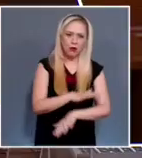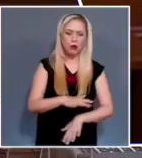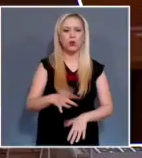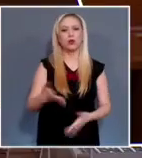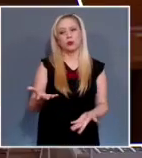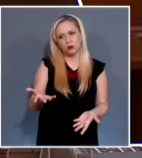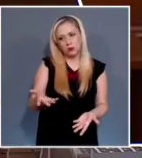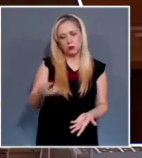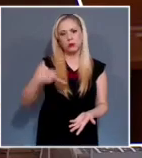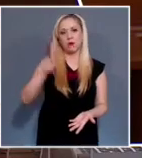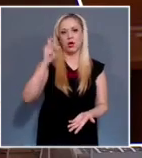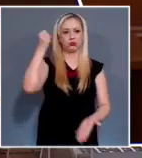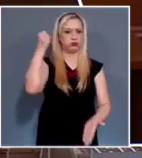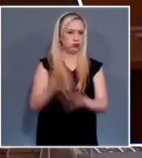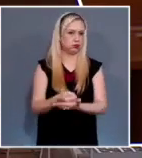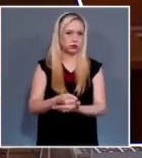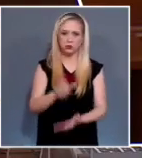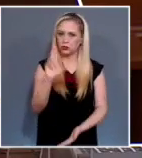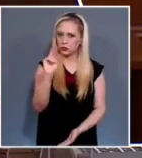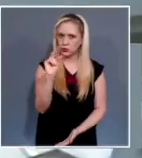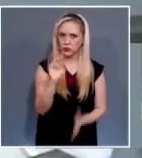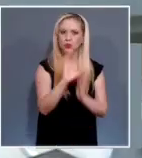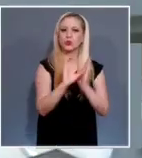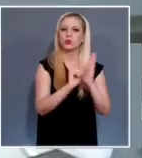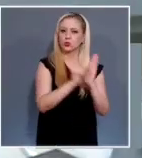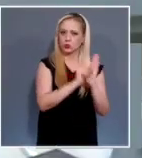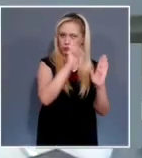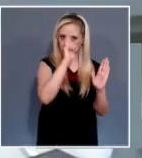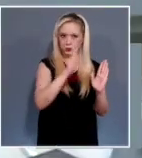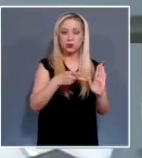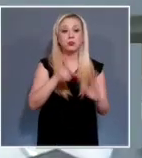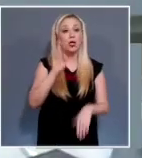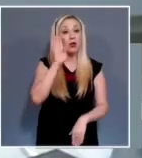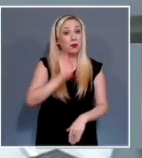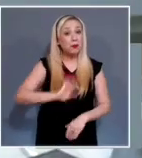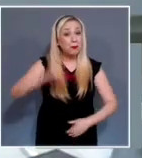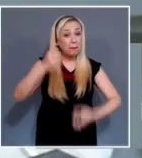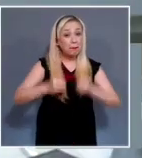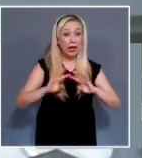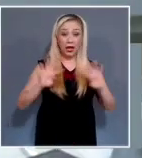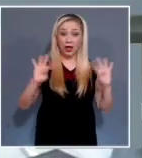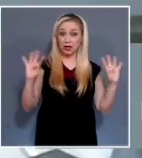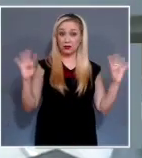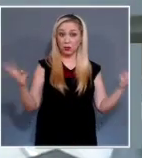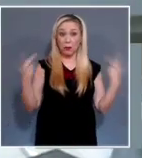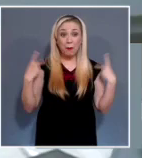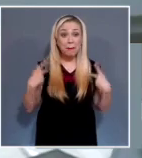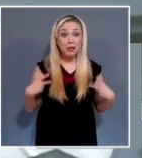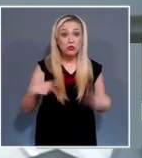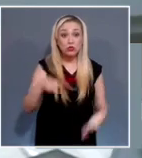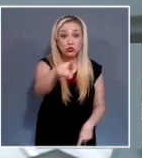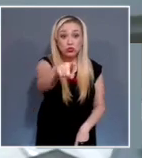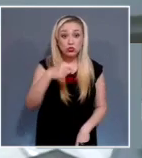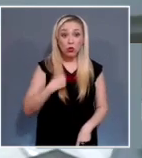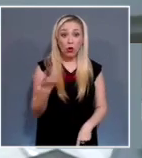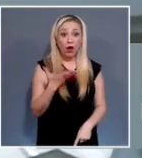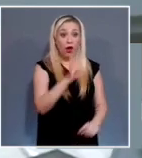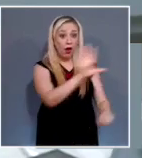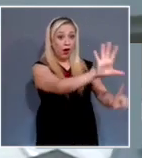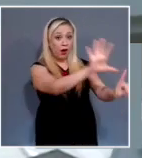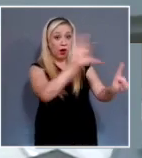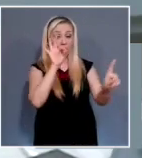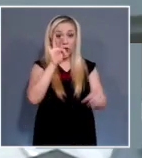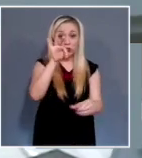voto popular, indicaron: ¿realmente es viable que las ministras y los ministros sean electos a través del voto